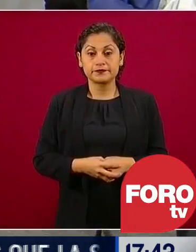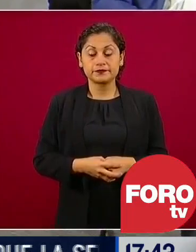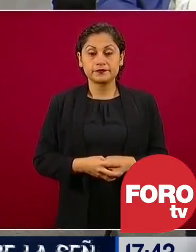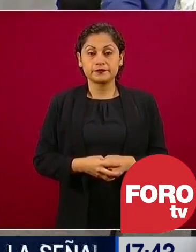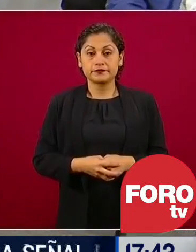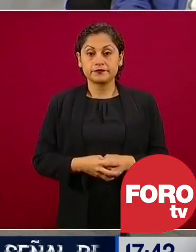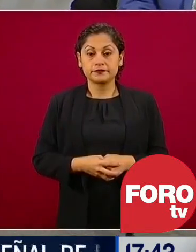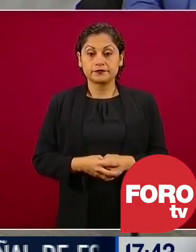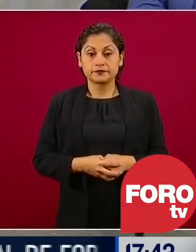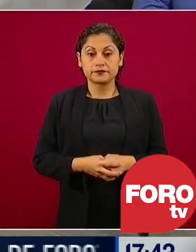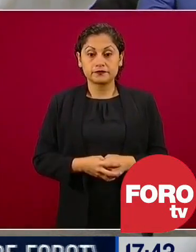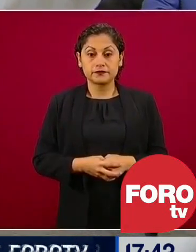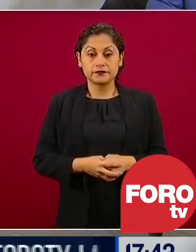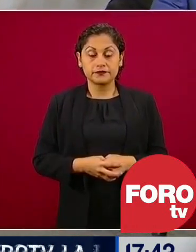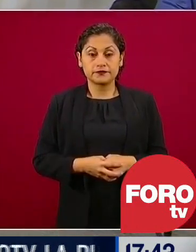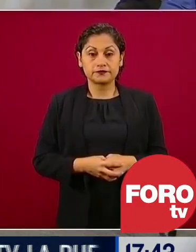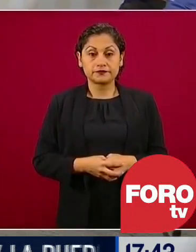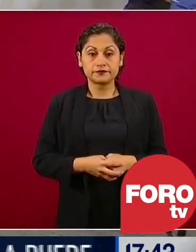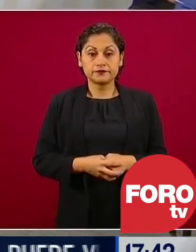poner